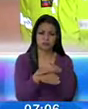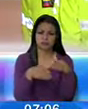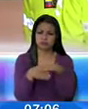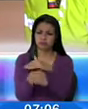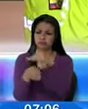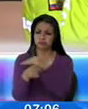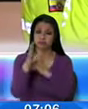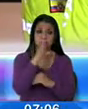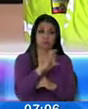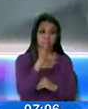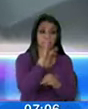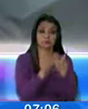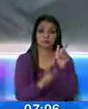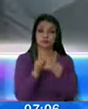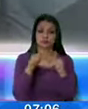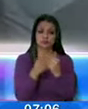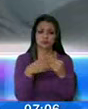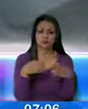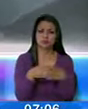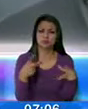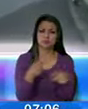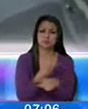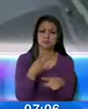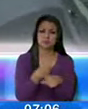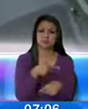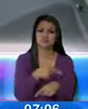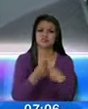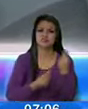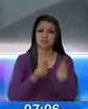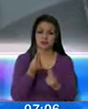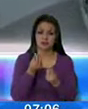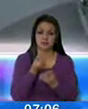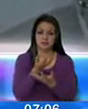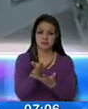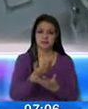de supuestos integrantes de una organización delictiva.